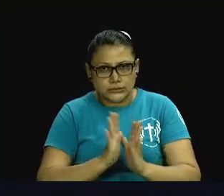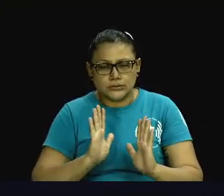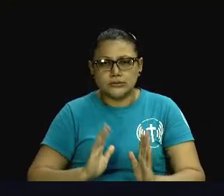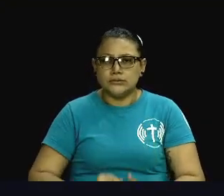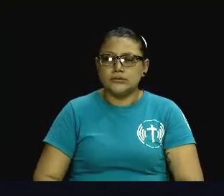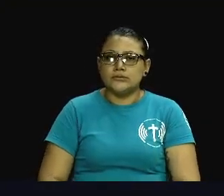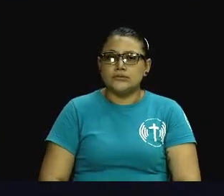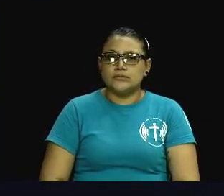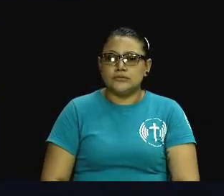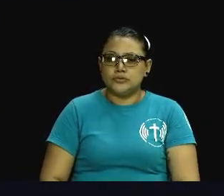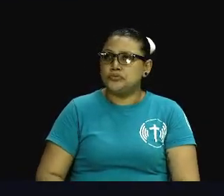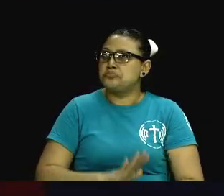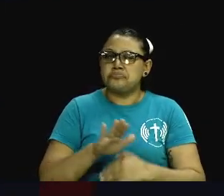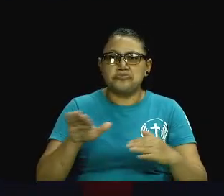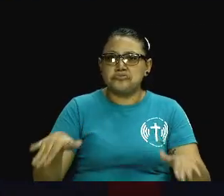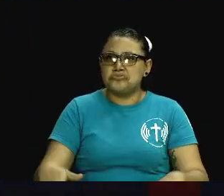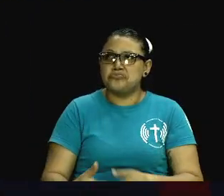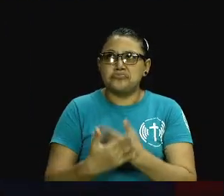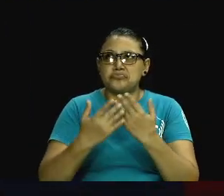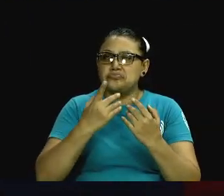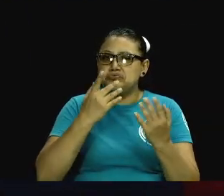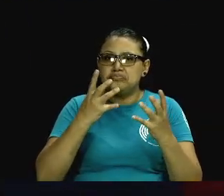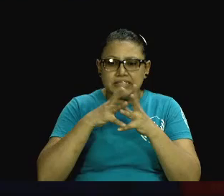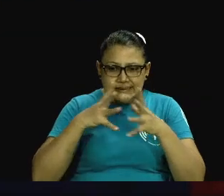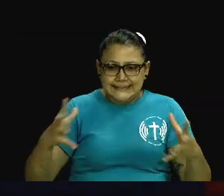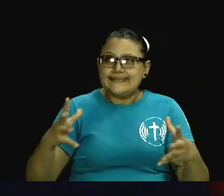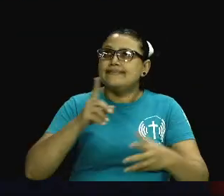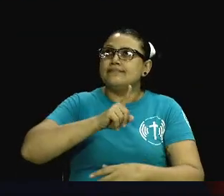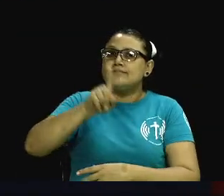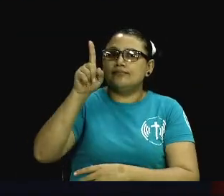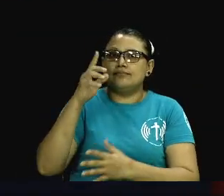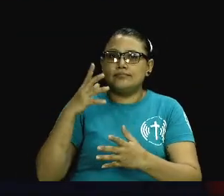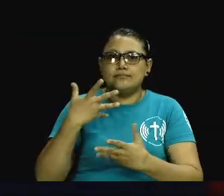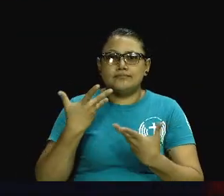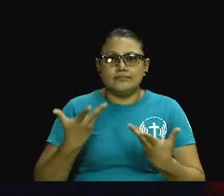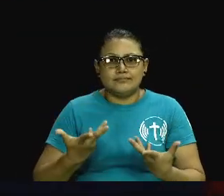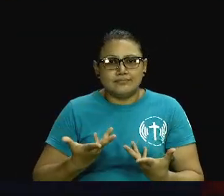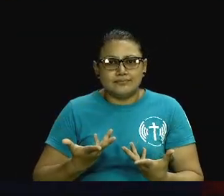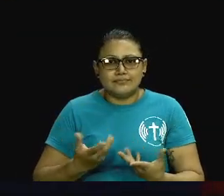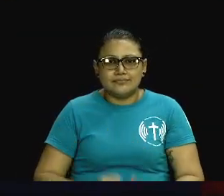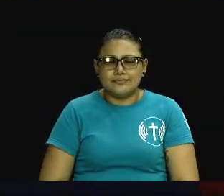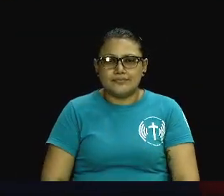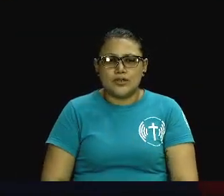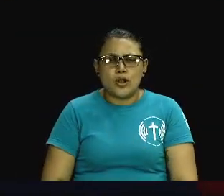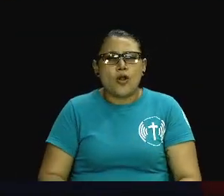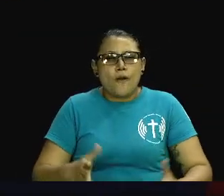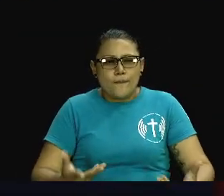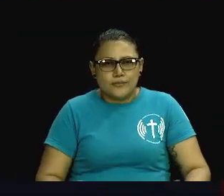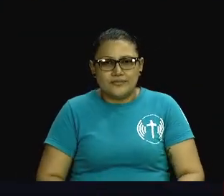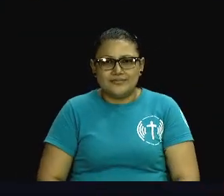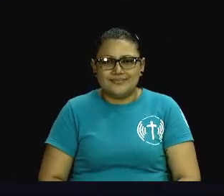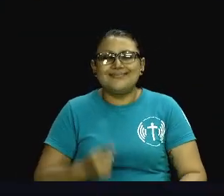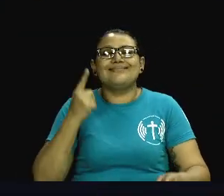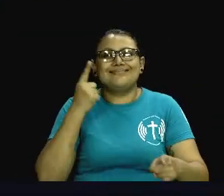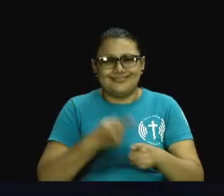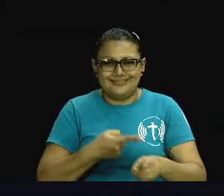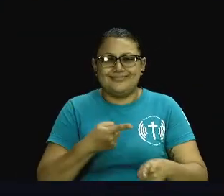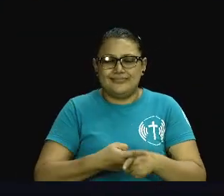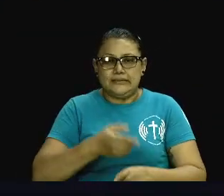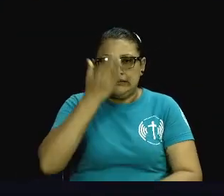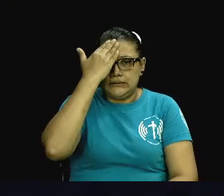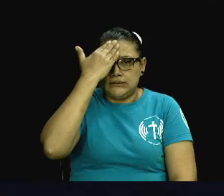no hay dios tan grande como nuestro dios no lo vamos a decir correcto ya conocemos su